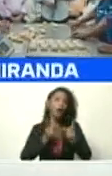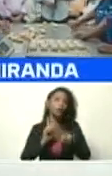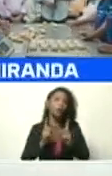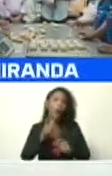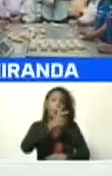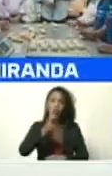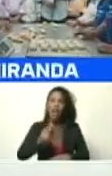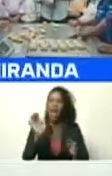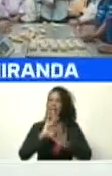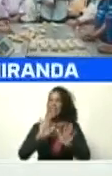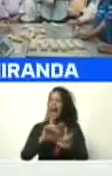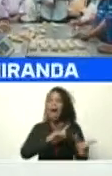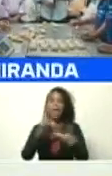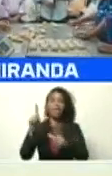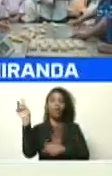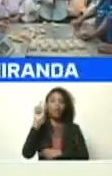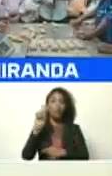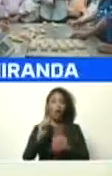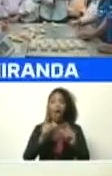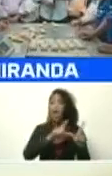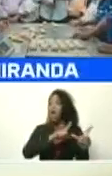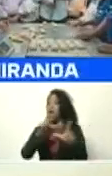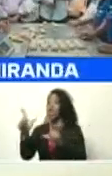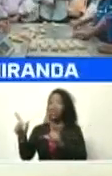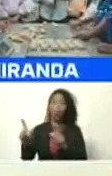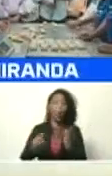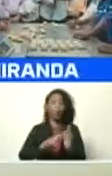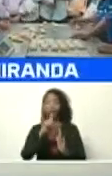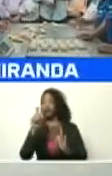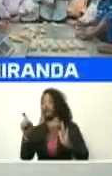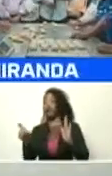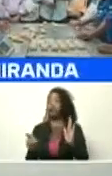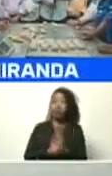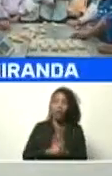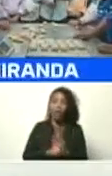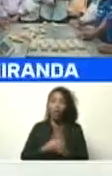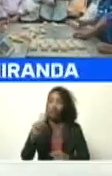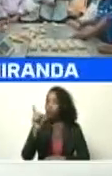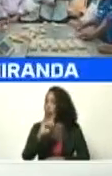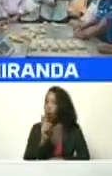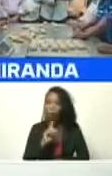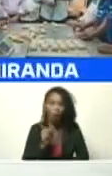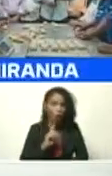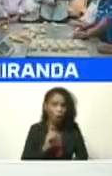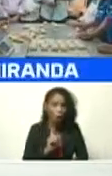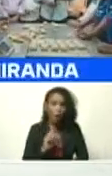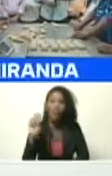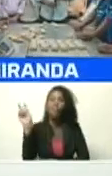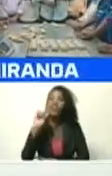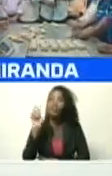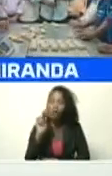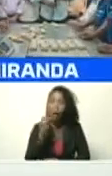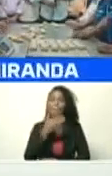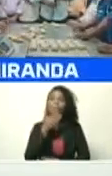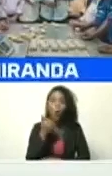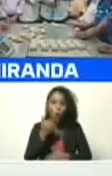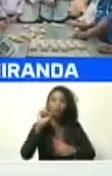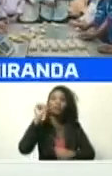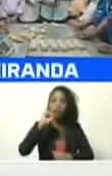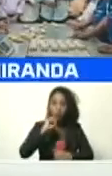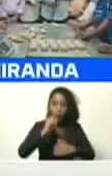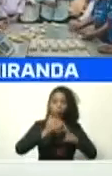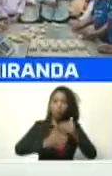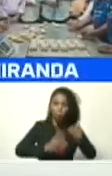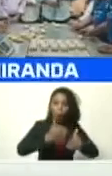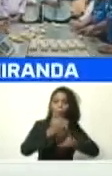decir, ya Venezuela se arregló. No, no se ha arreglado. Está mejorando. Venezuela ha mejorado,